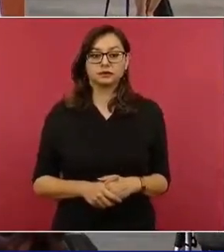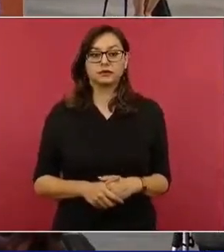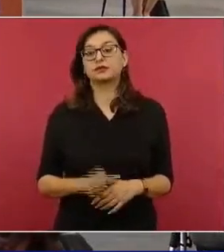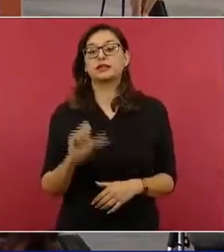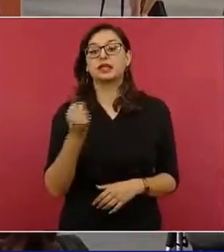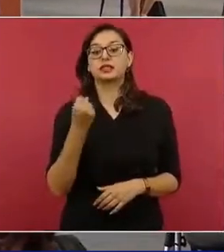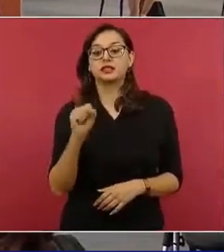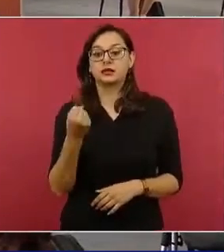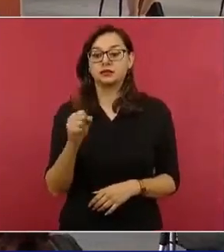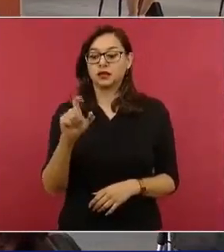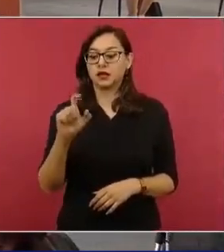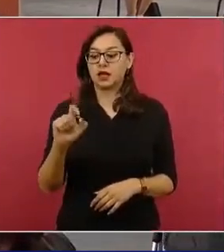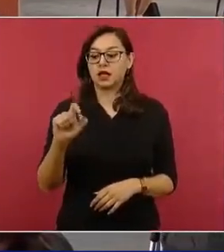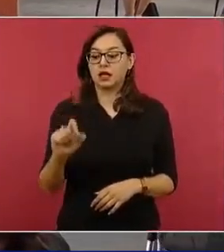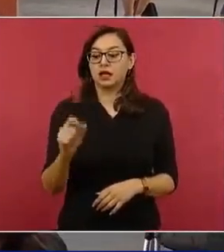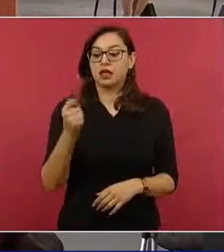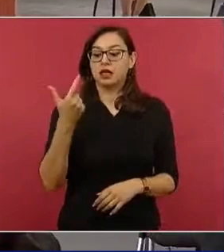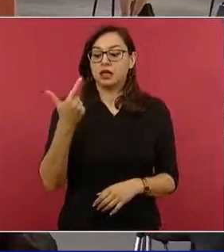Septiembre 27,